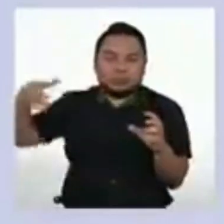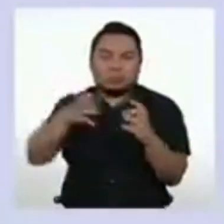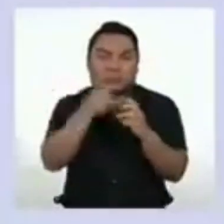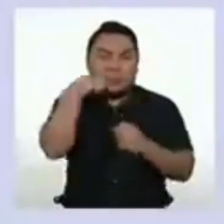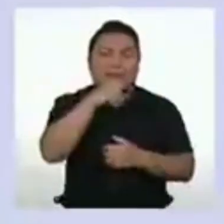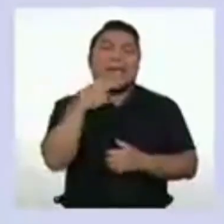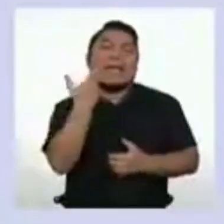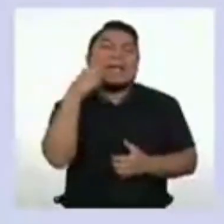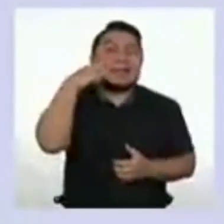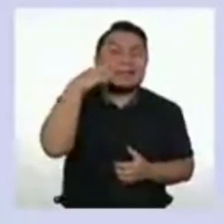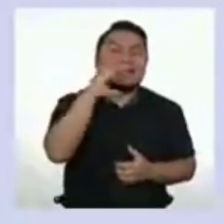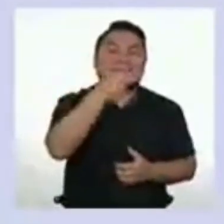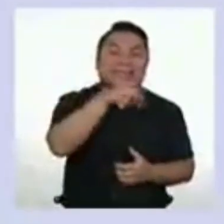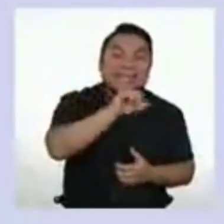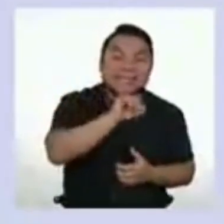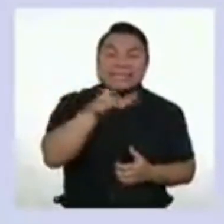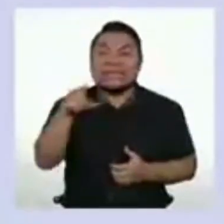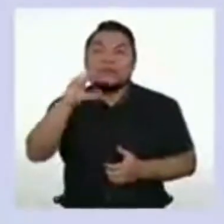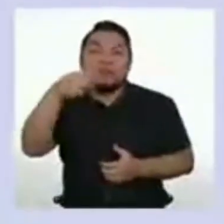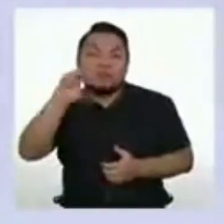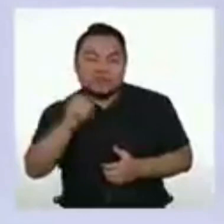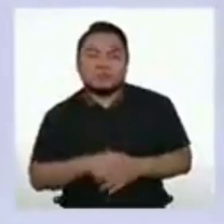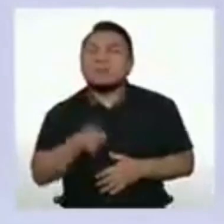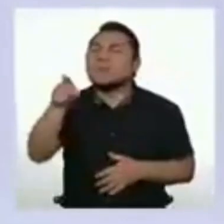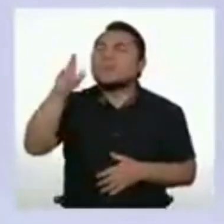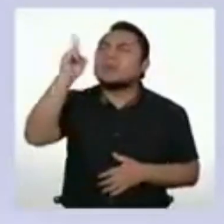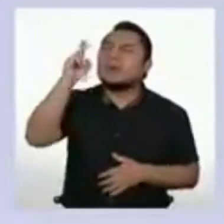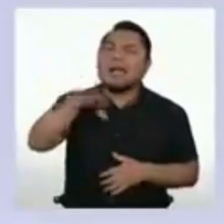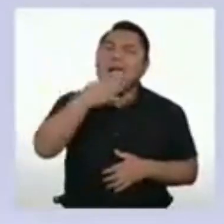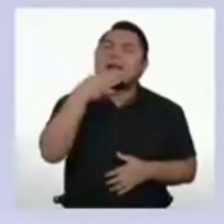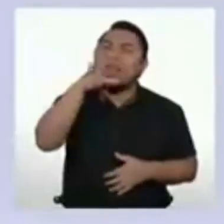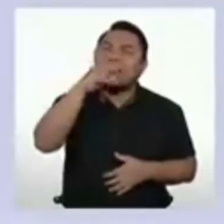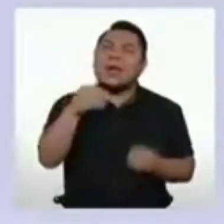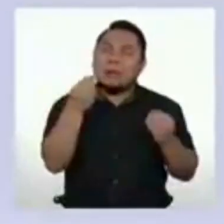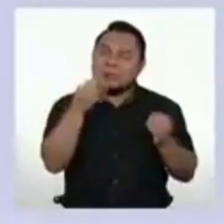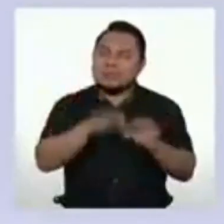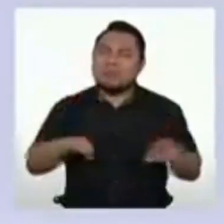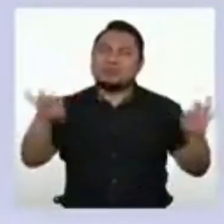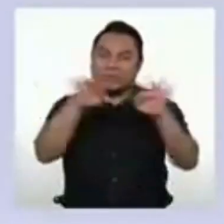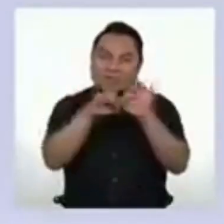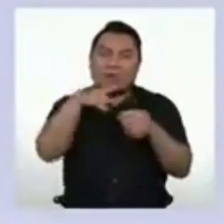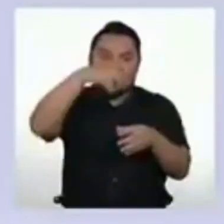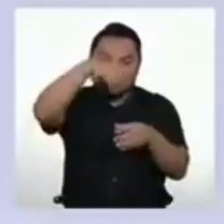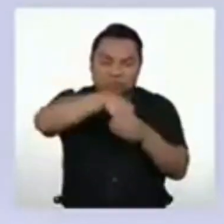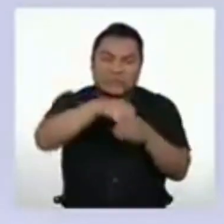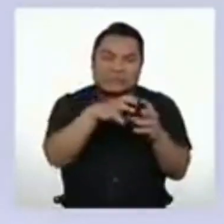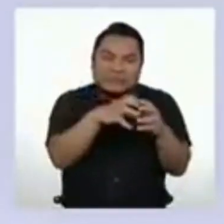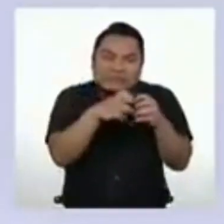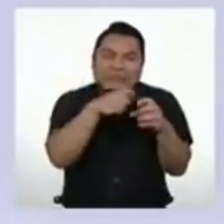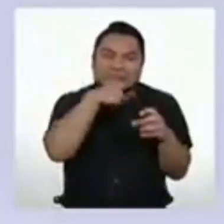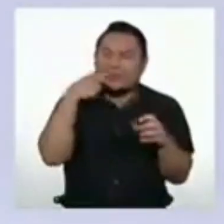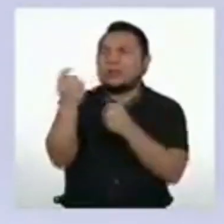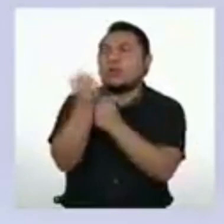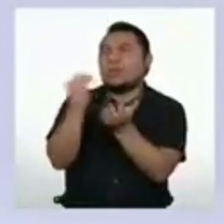y el chuño. Ahora, profesor, ¿nos podría recordar cómo la sal cumple un papel importante dentro de las células y nos ayuda a obtener